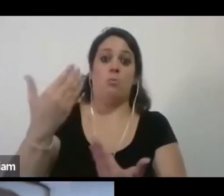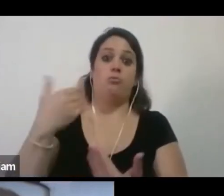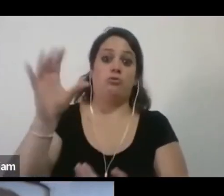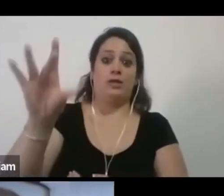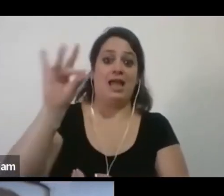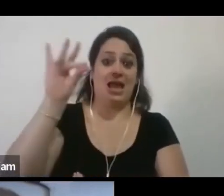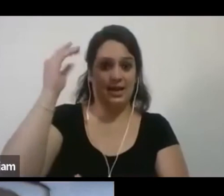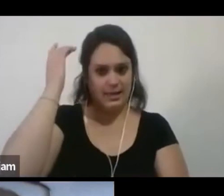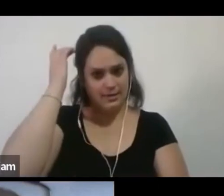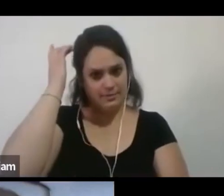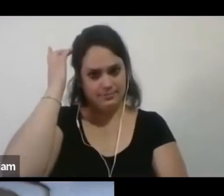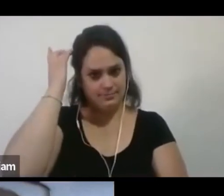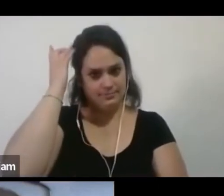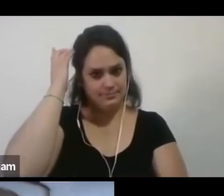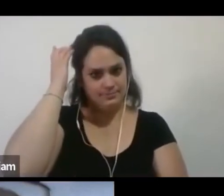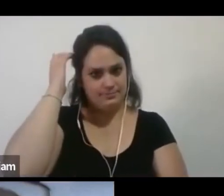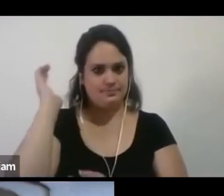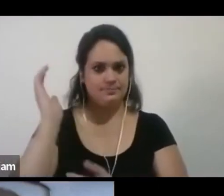¿sí?